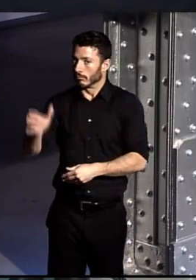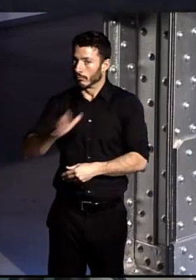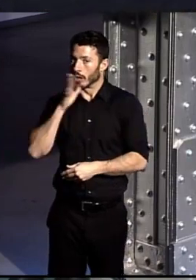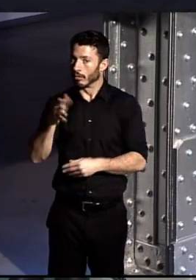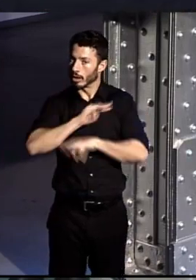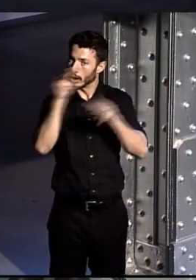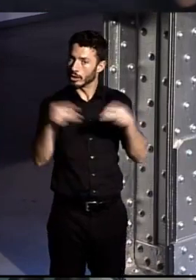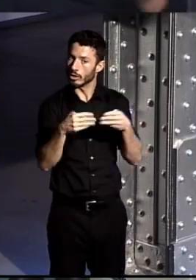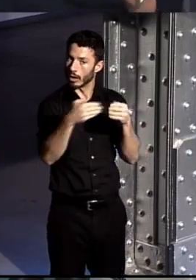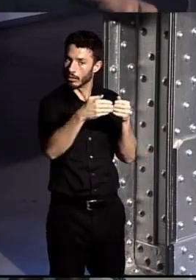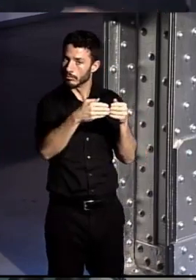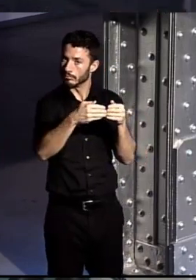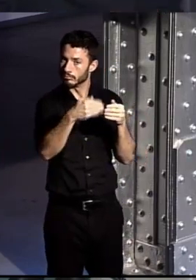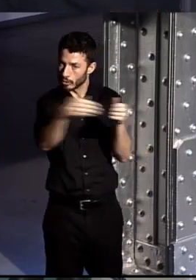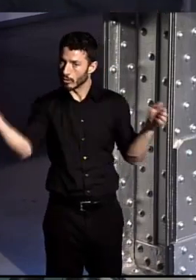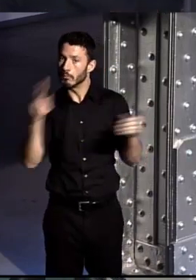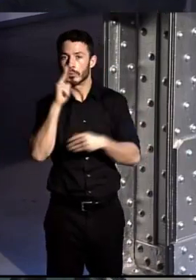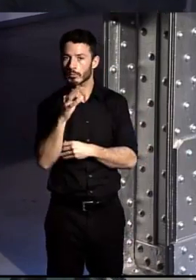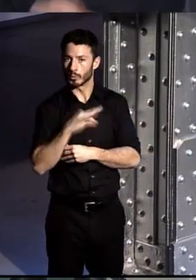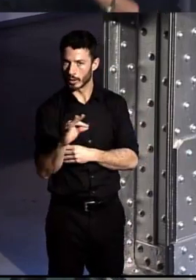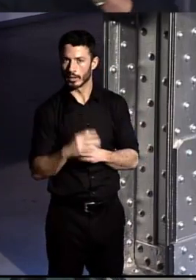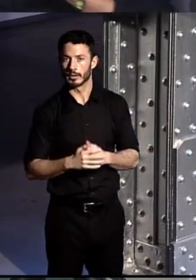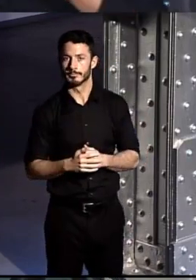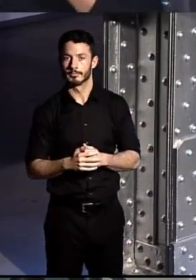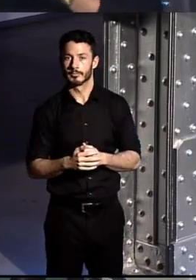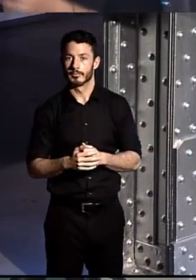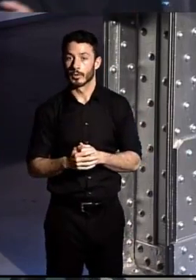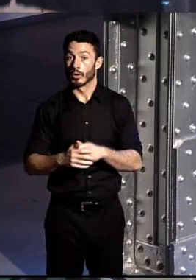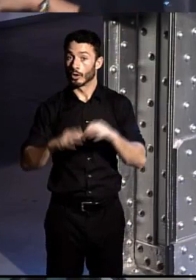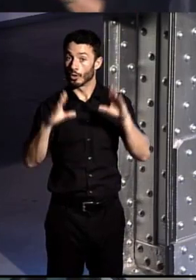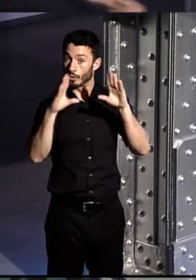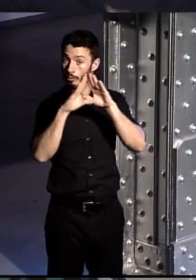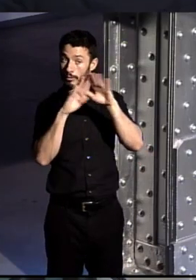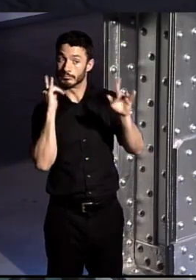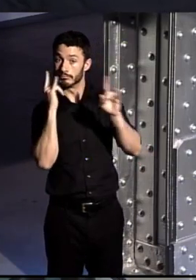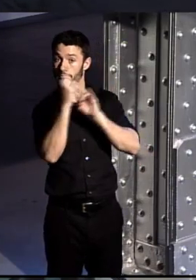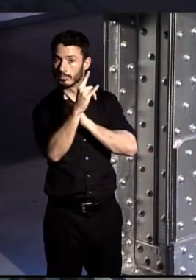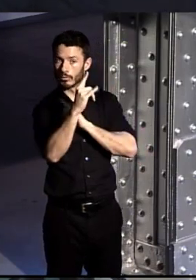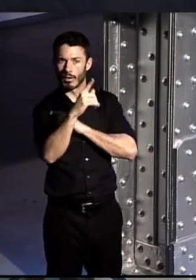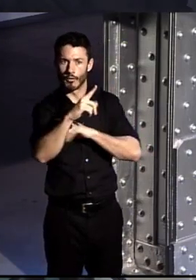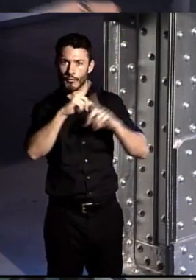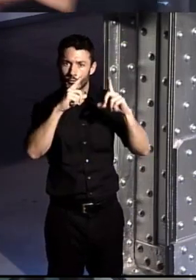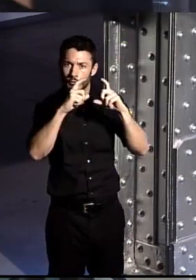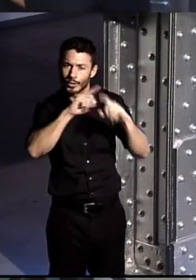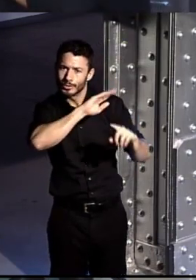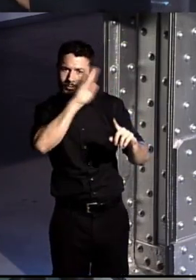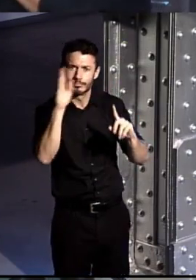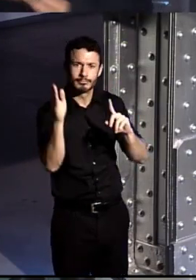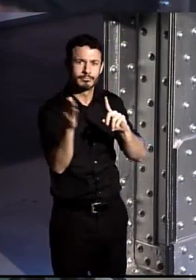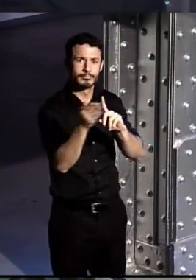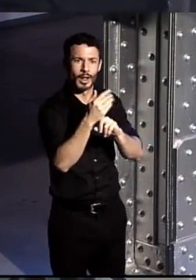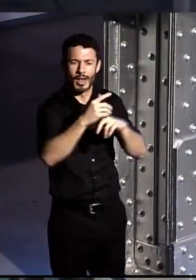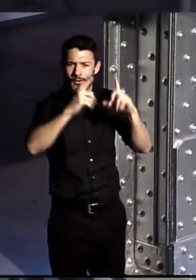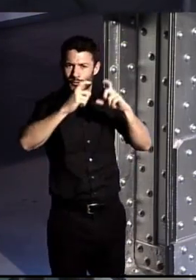en internet el catálogo y se ve. Entonces, cuando llamaron a la Comunidad de Madrid, todos como locos, hemos encontrado una foto, hemos encontrado